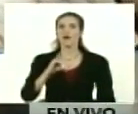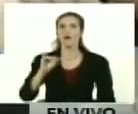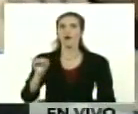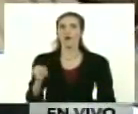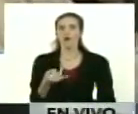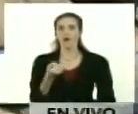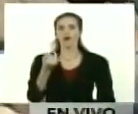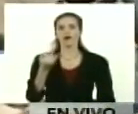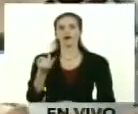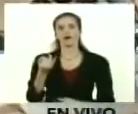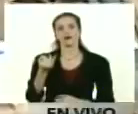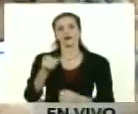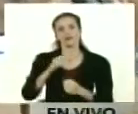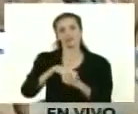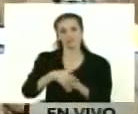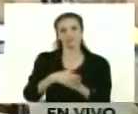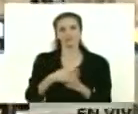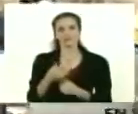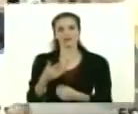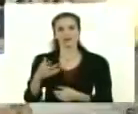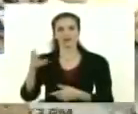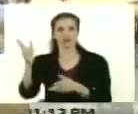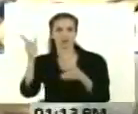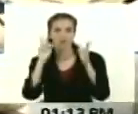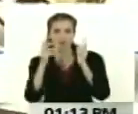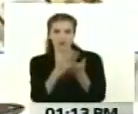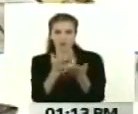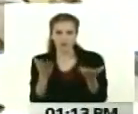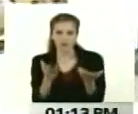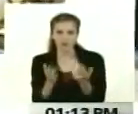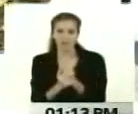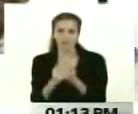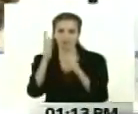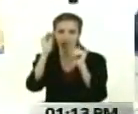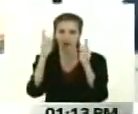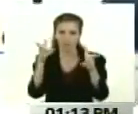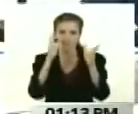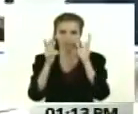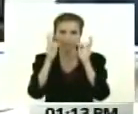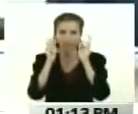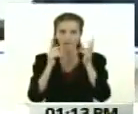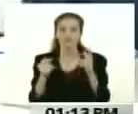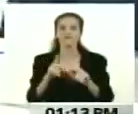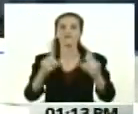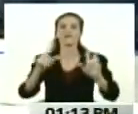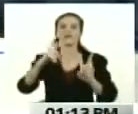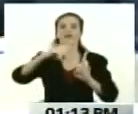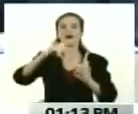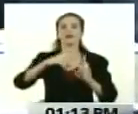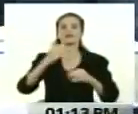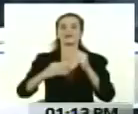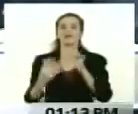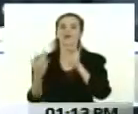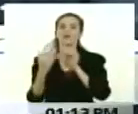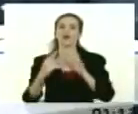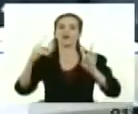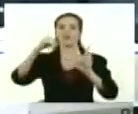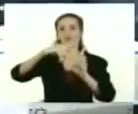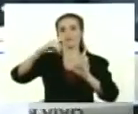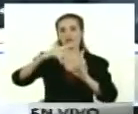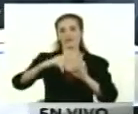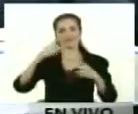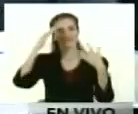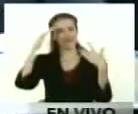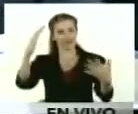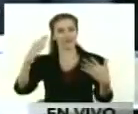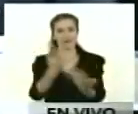Rodríguez, queridos compatriotas que me escucháis y me ven ahora por Venezolana de Televisión, estamos haciendo un pase por Venezolana de Televisión, un